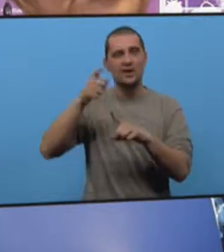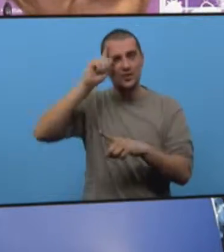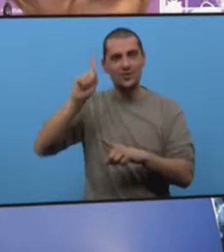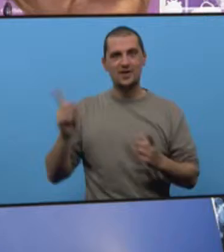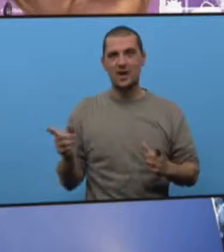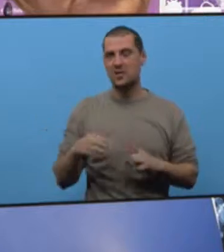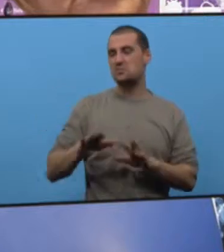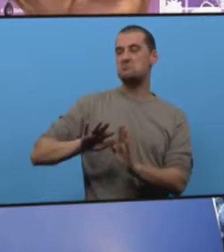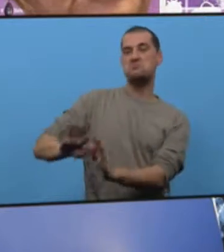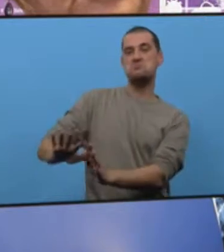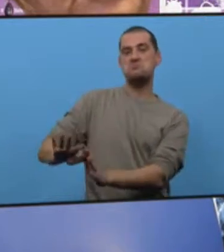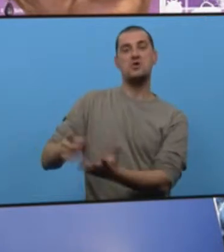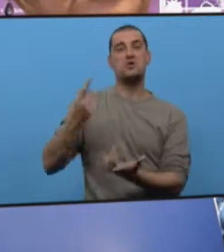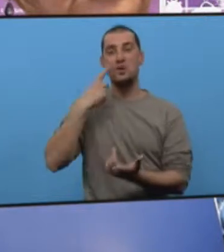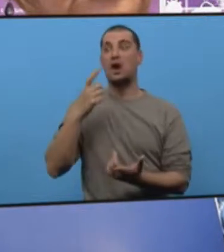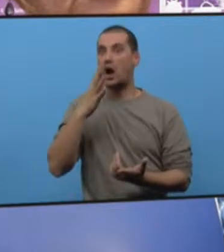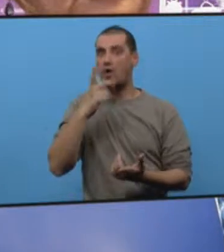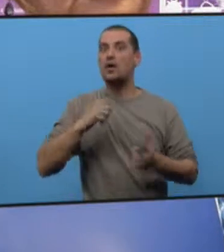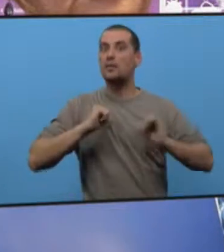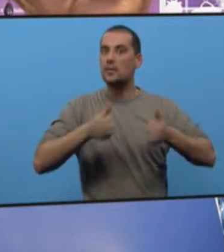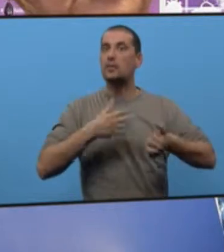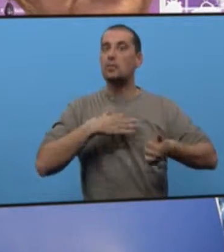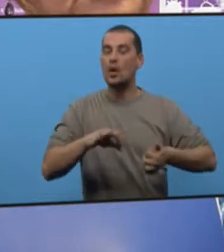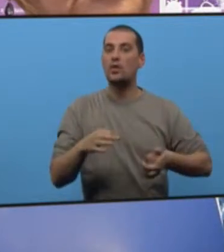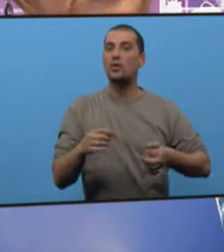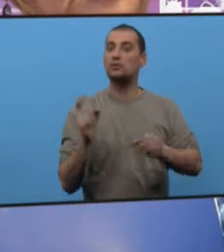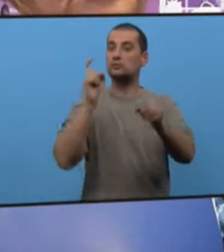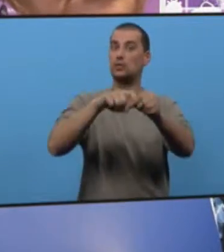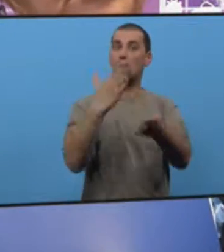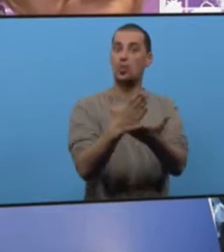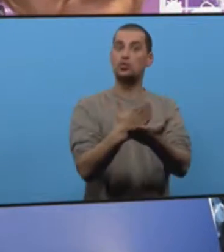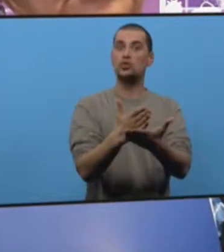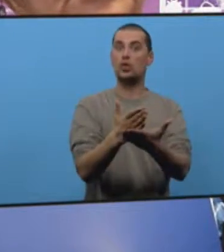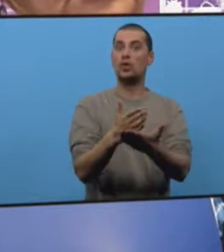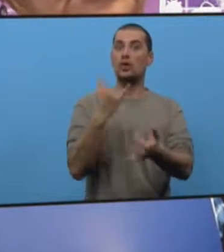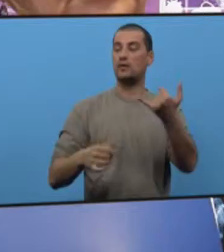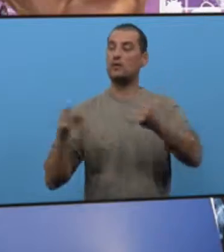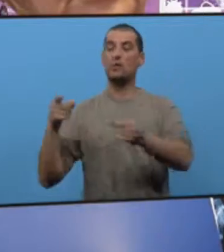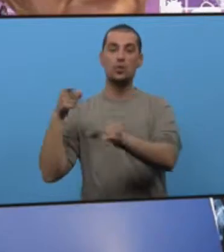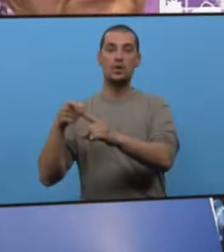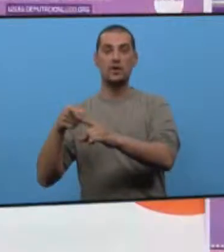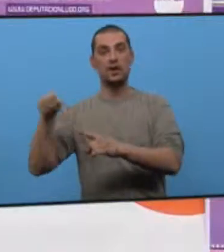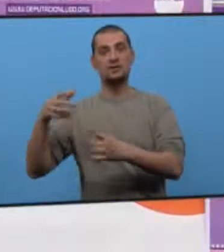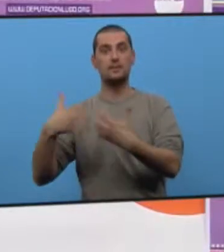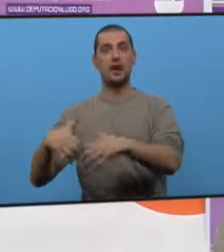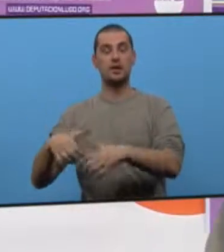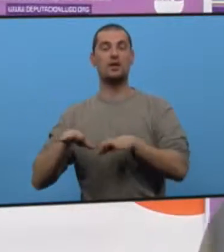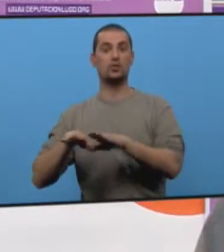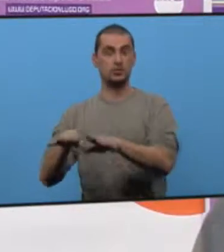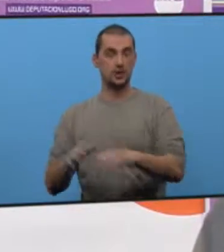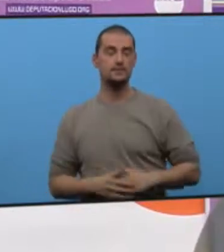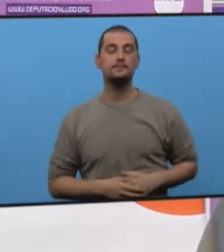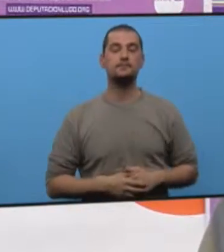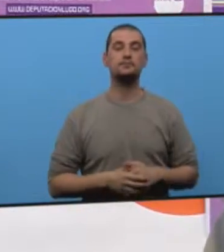decimos, pois mira, é un buen momento, me apunto a este curso e empezar a utilizarla. Vamos